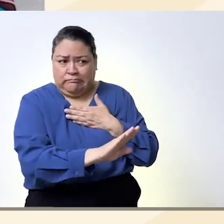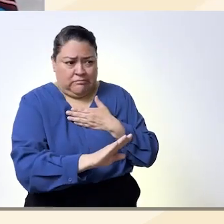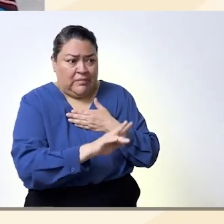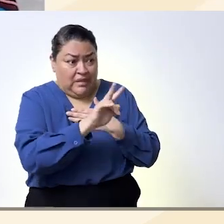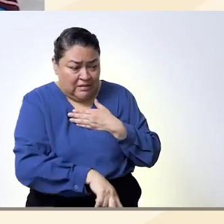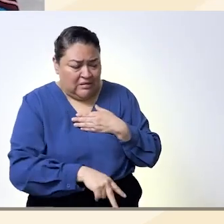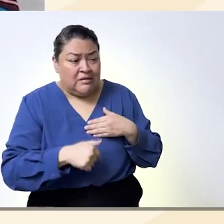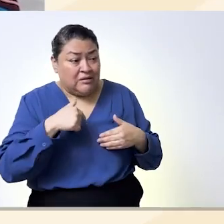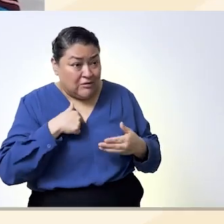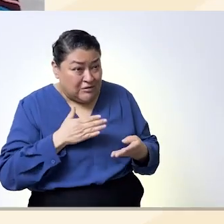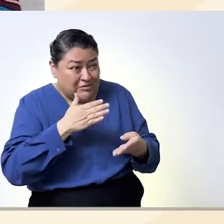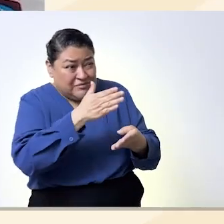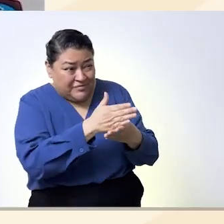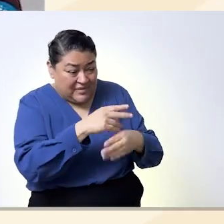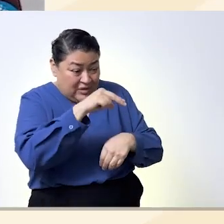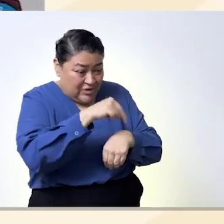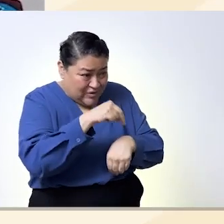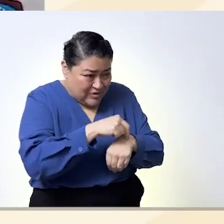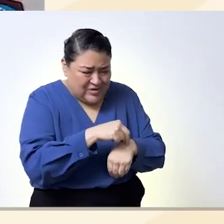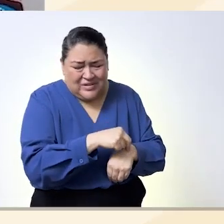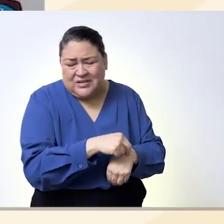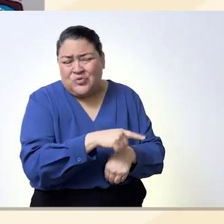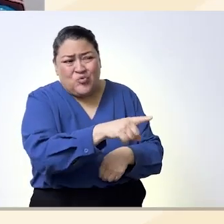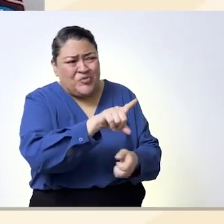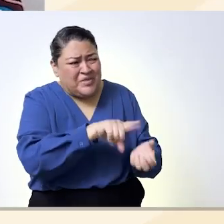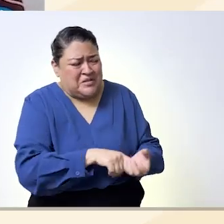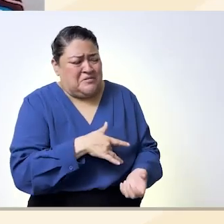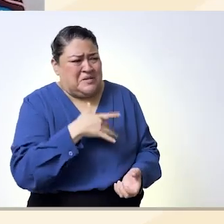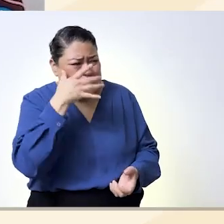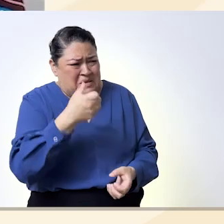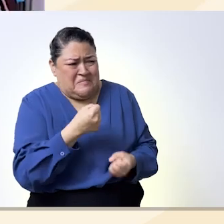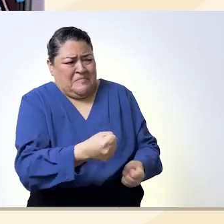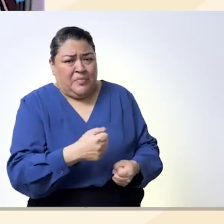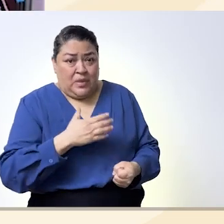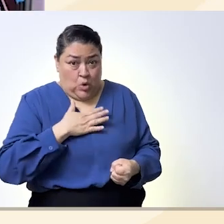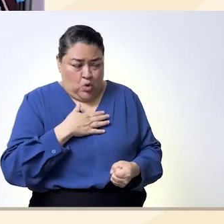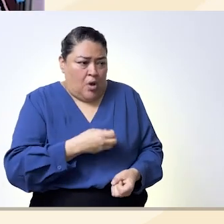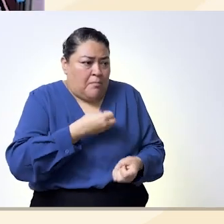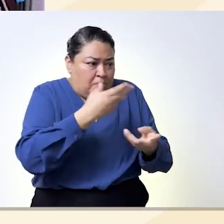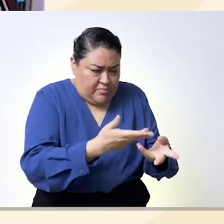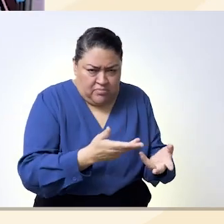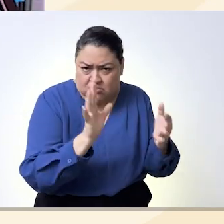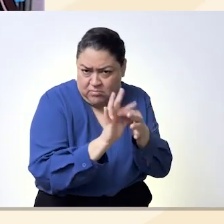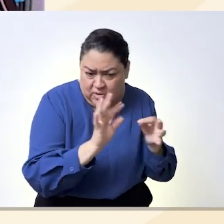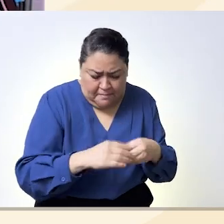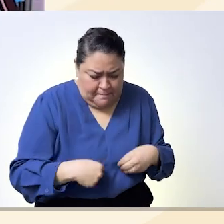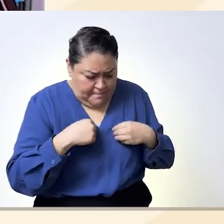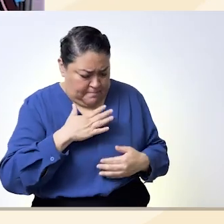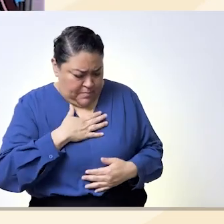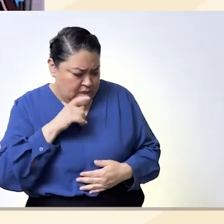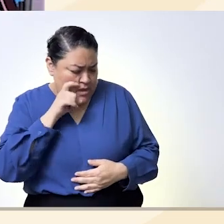es extremadamente violento, sí por mi forma de expresarme, sí por la forma en cómo vivo mi sexualidad, sí porque no hay